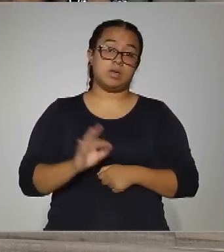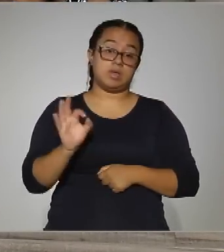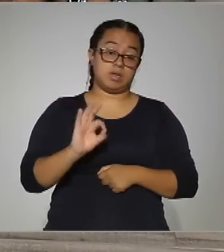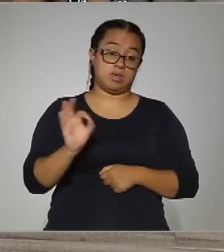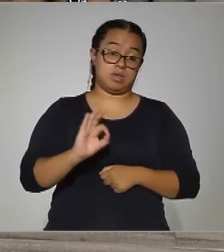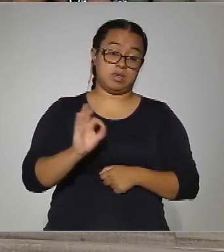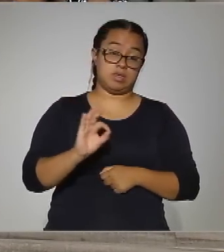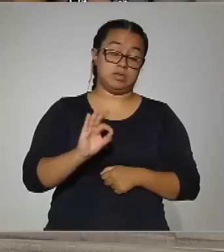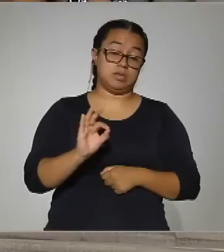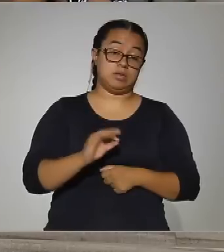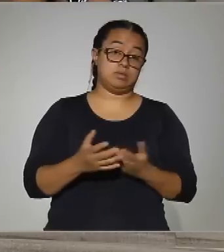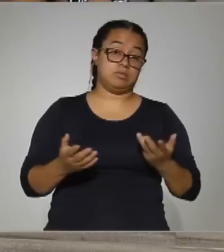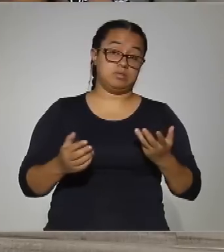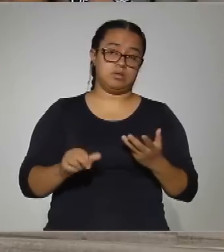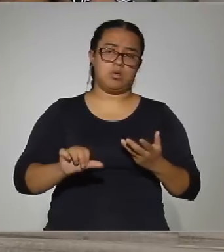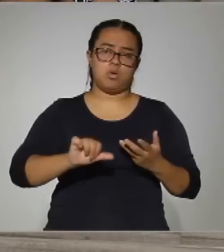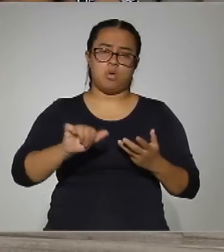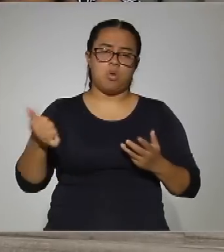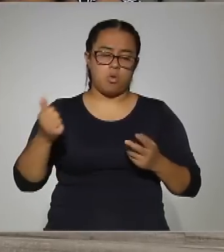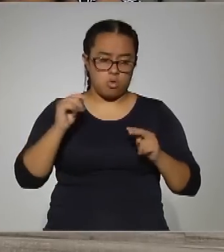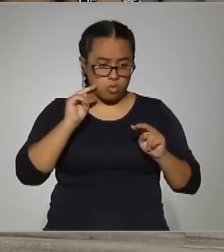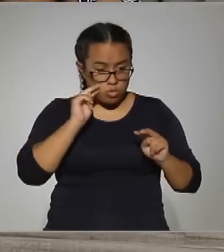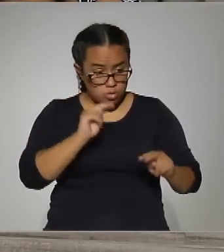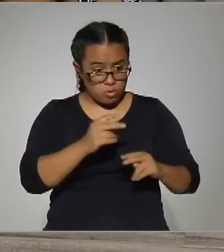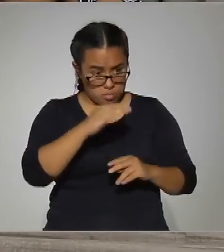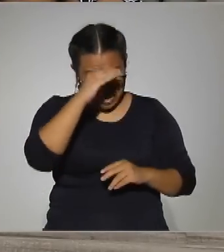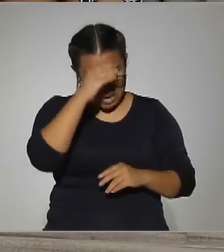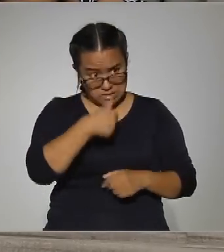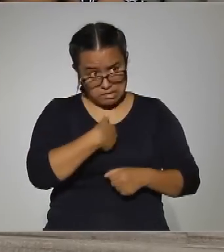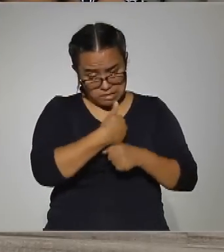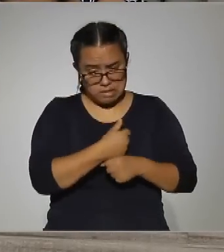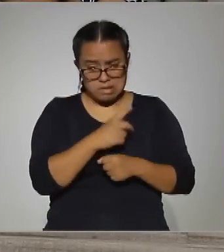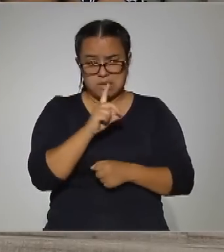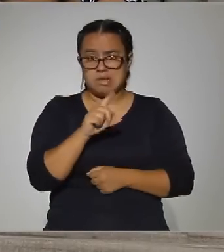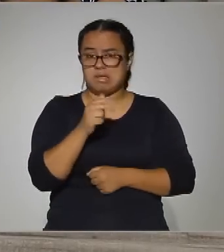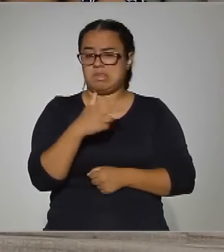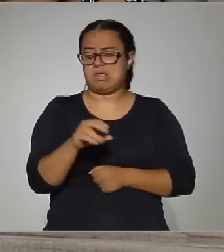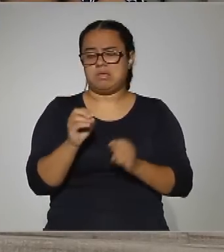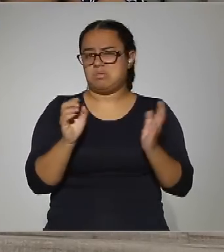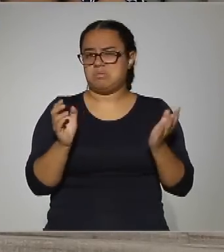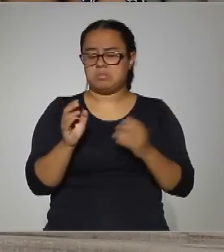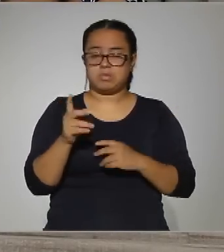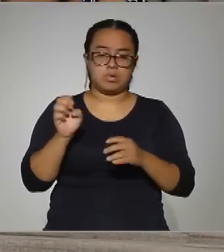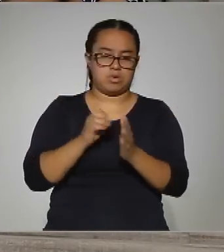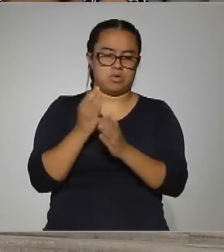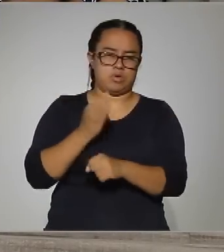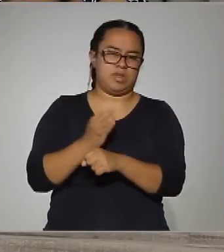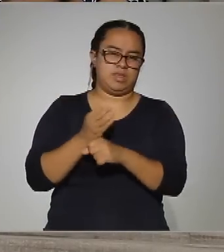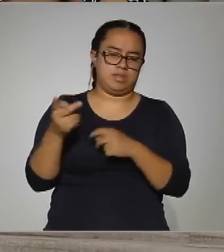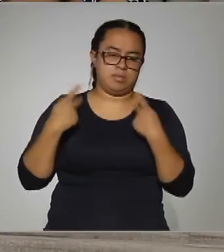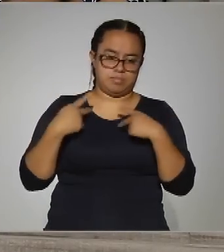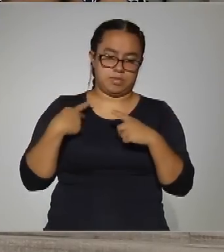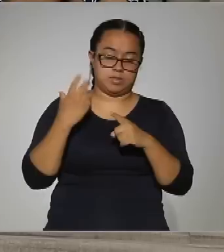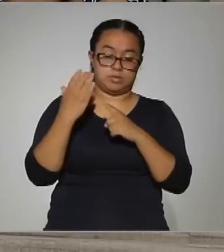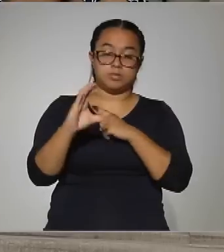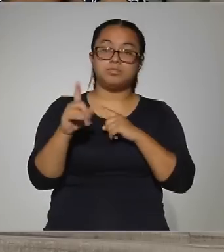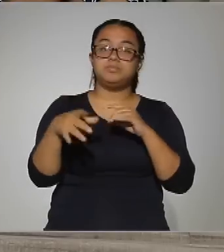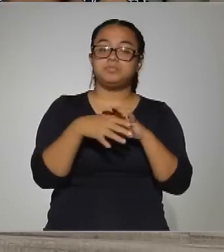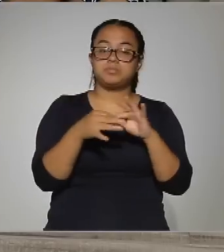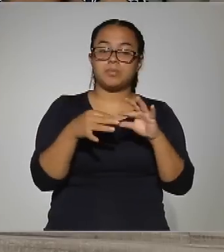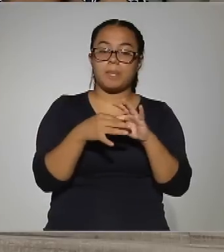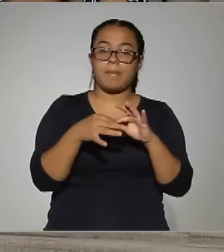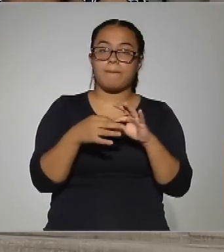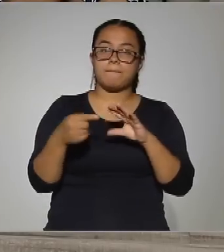no podrían haber sido observadas como daño, ¿no? Esta persona que nos acaba de hablar, habla de que